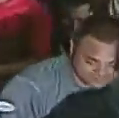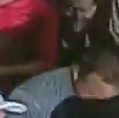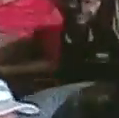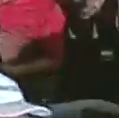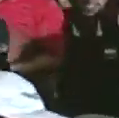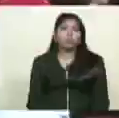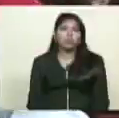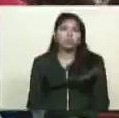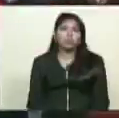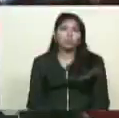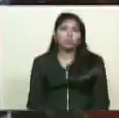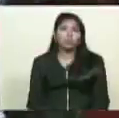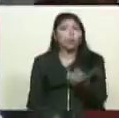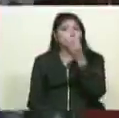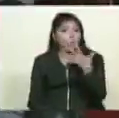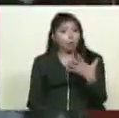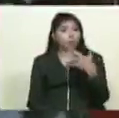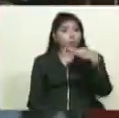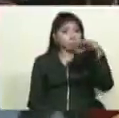Muy bien.